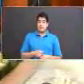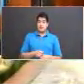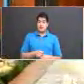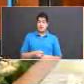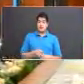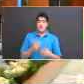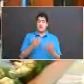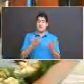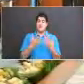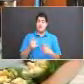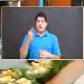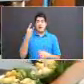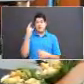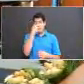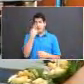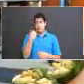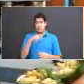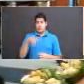llama a Usmael